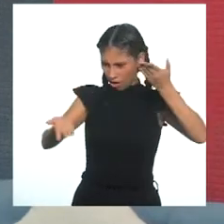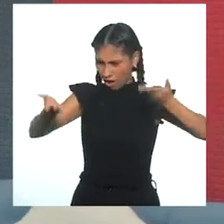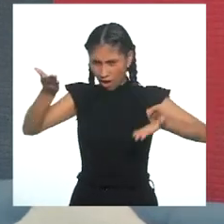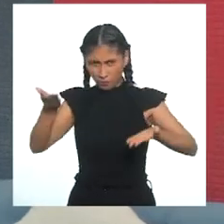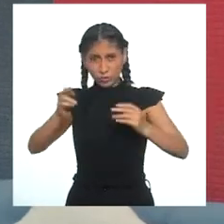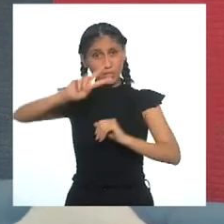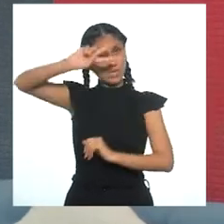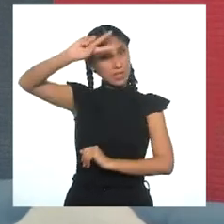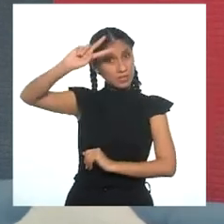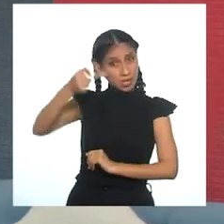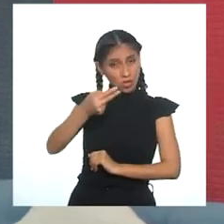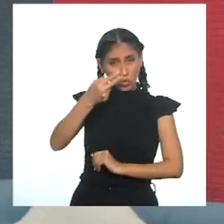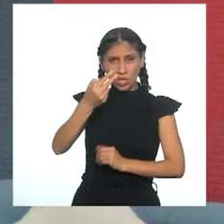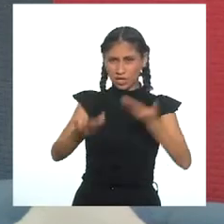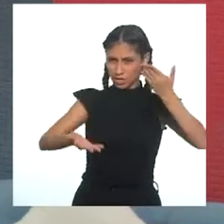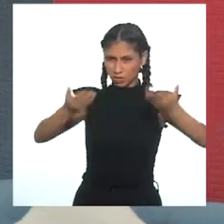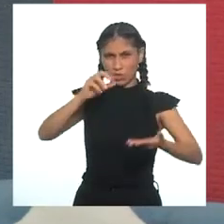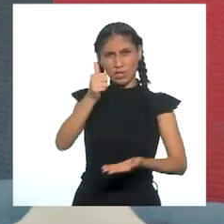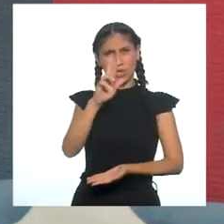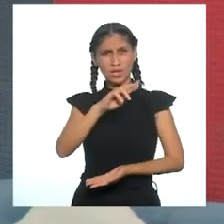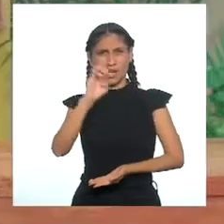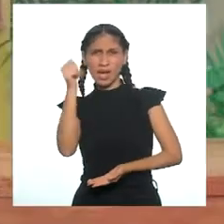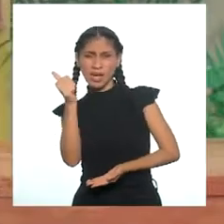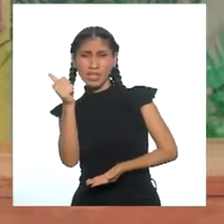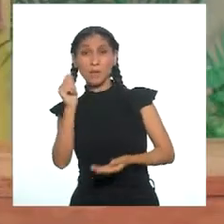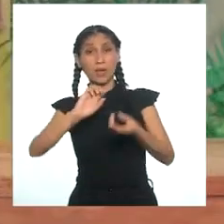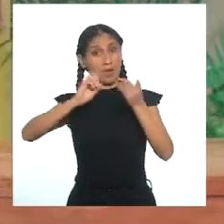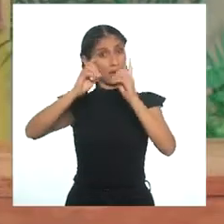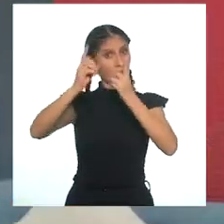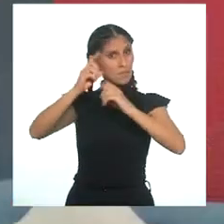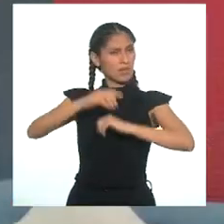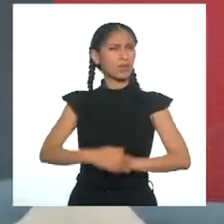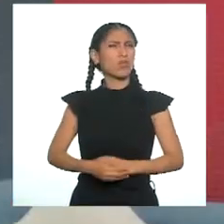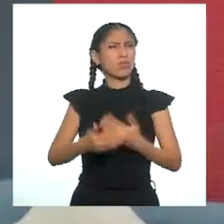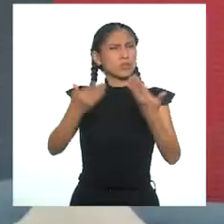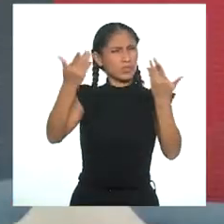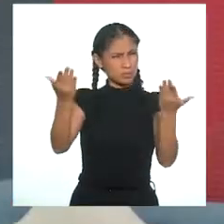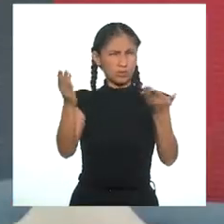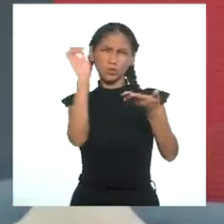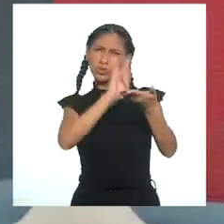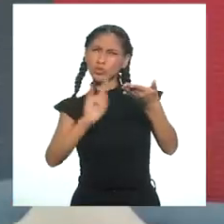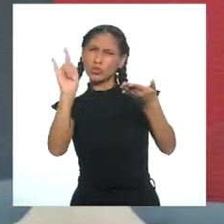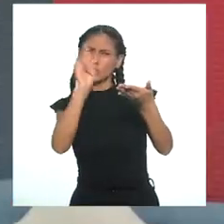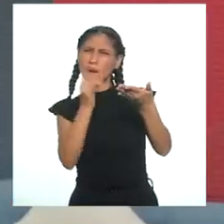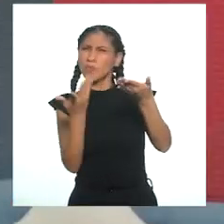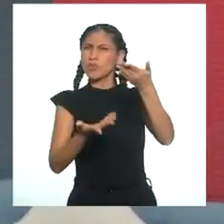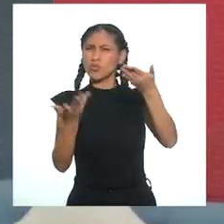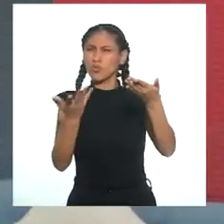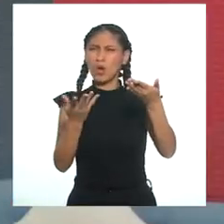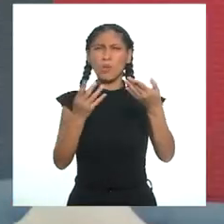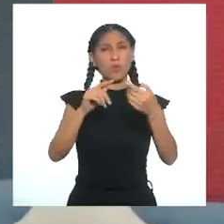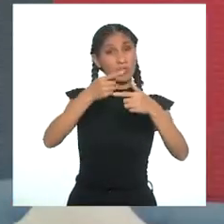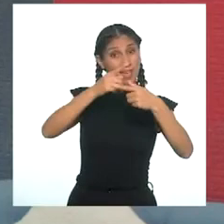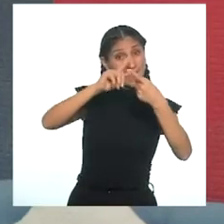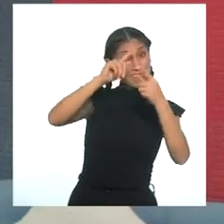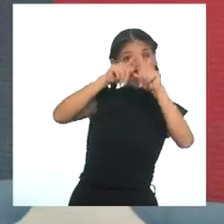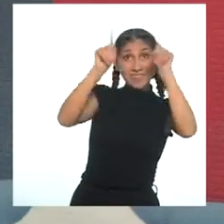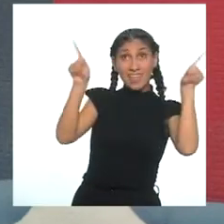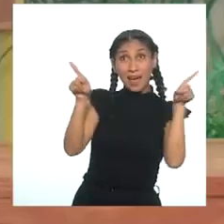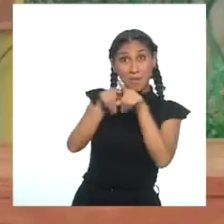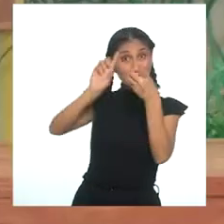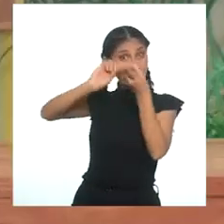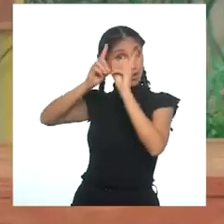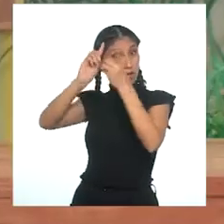calculando el área para luego convertir el resultado a la unidad requerida, para lo cual utilizamos una tabla de conversión de unidades de